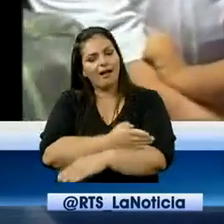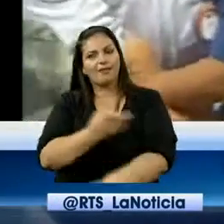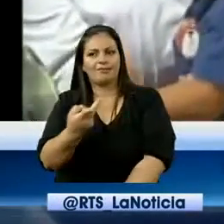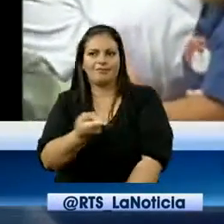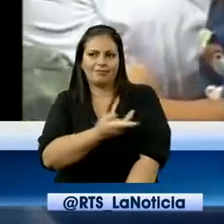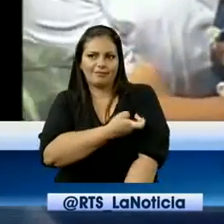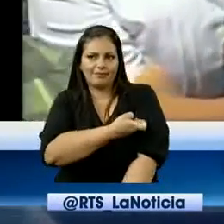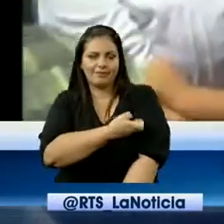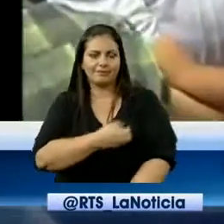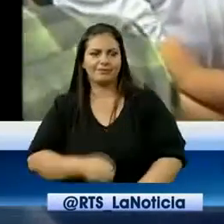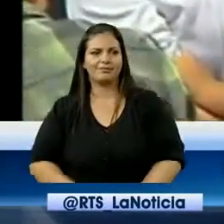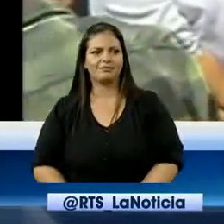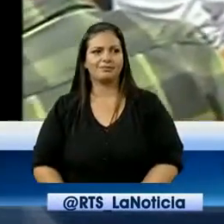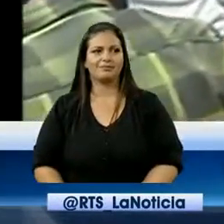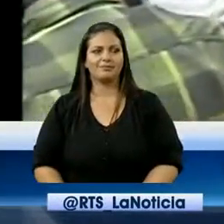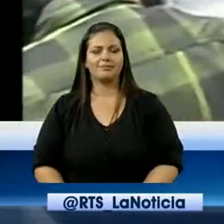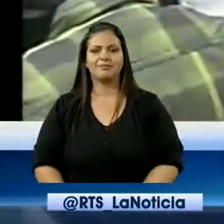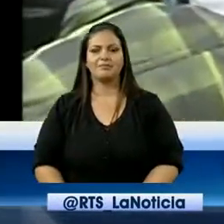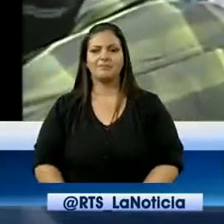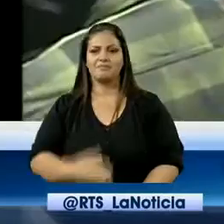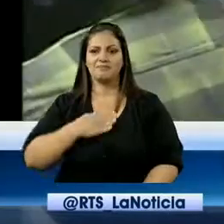para que le apliquen la vacuna? El nieto.